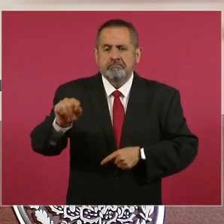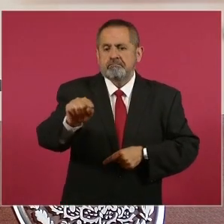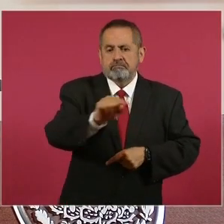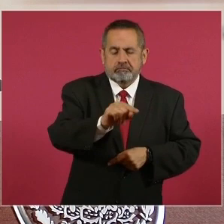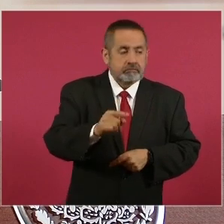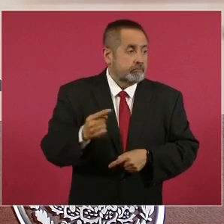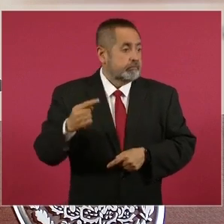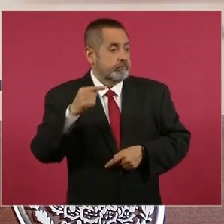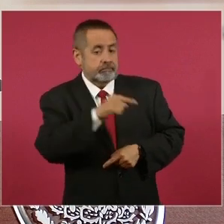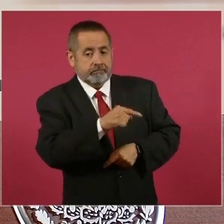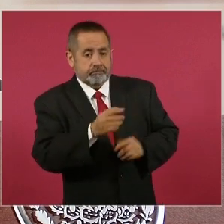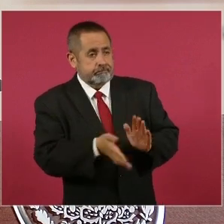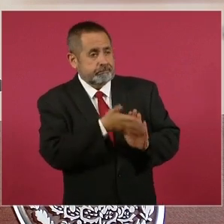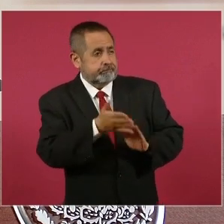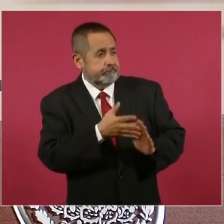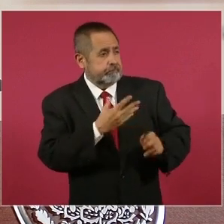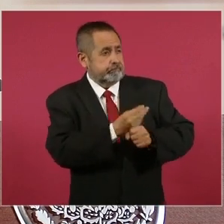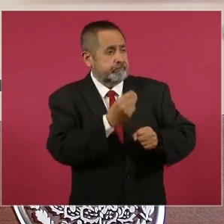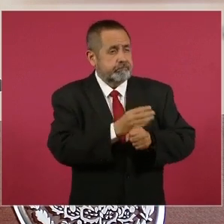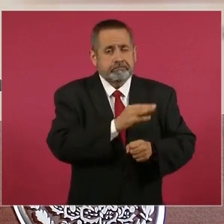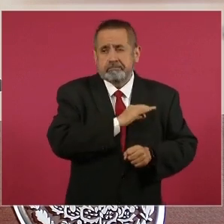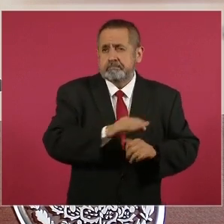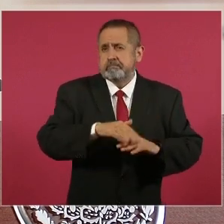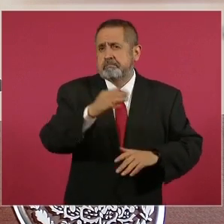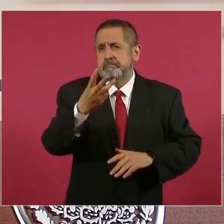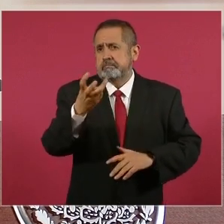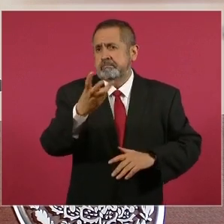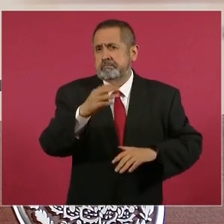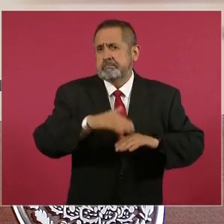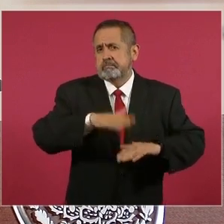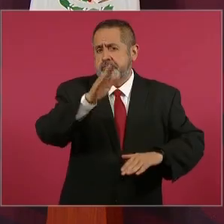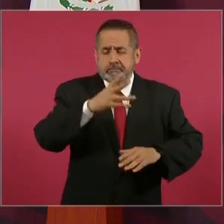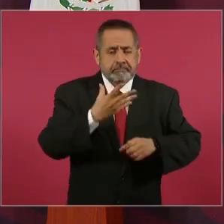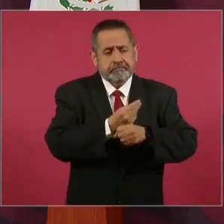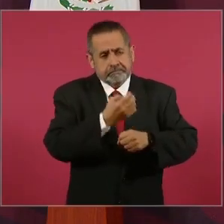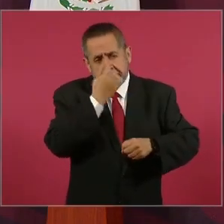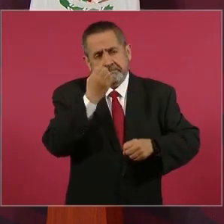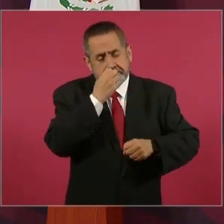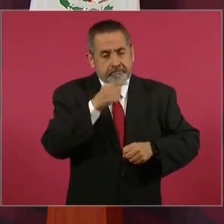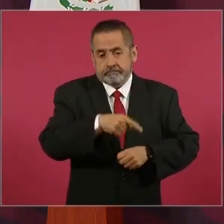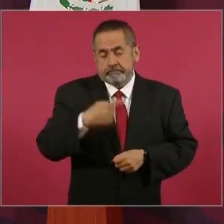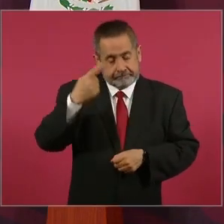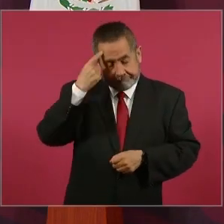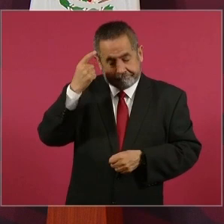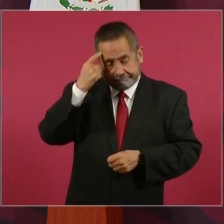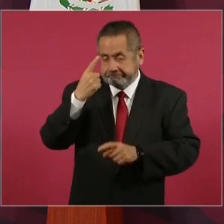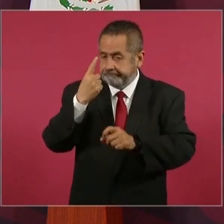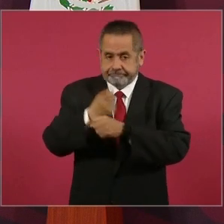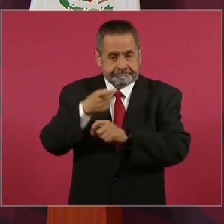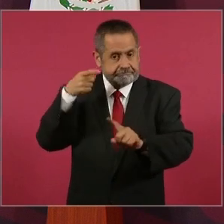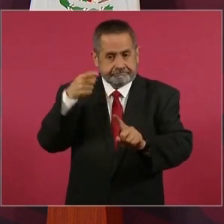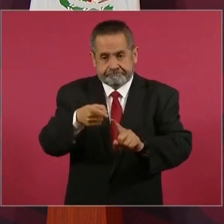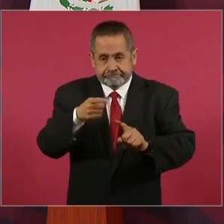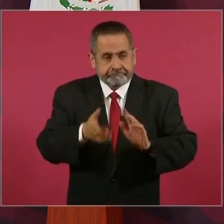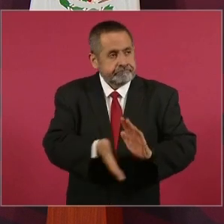rehabilitarlos son más de 300 Son de las prioridades que